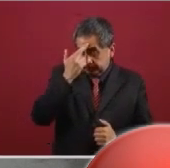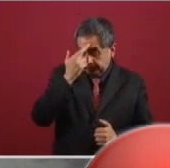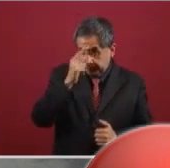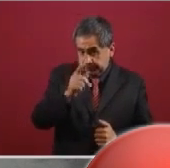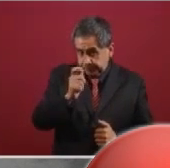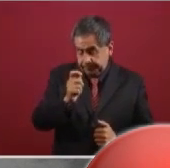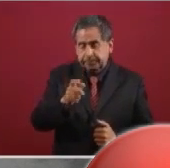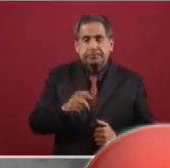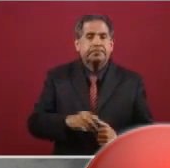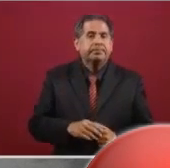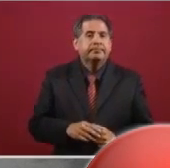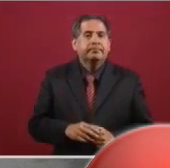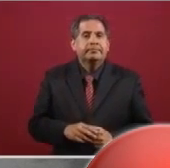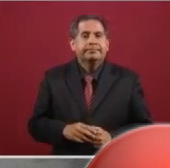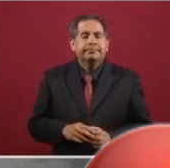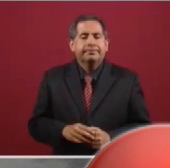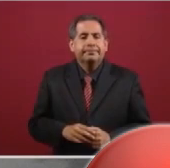cuando